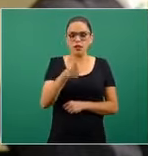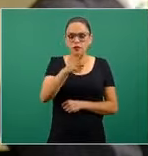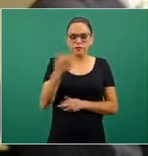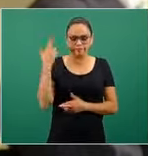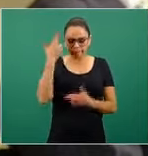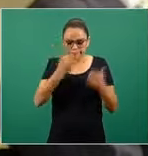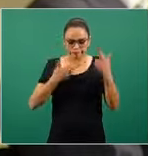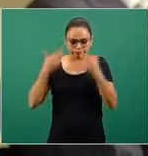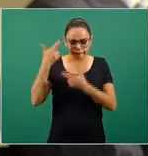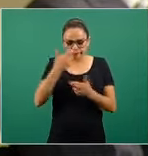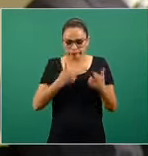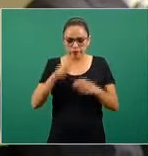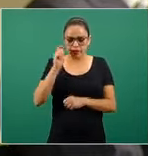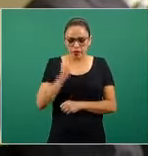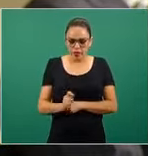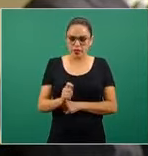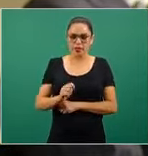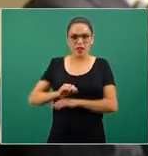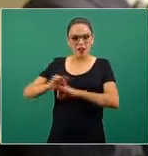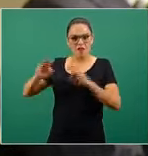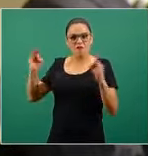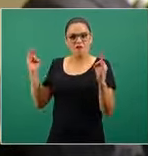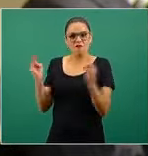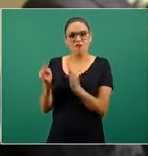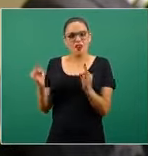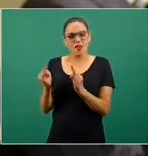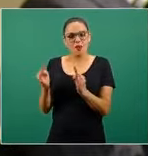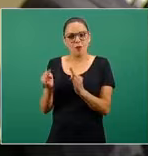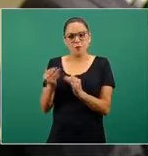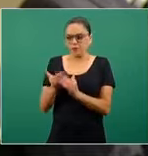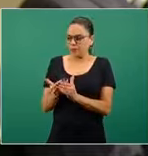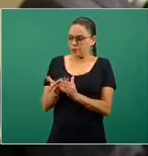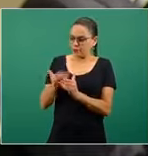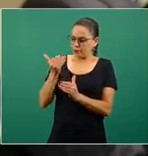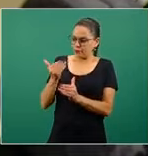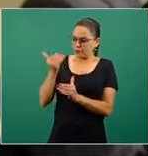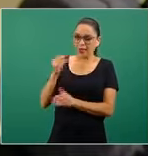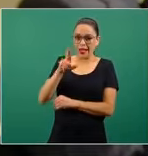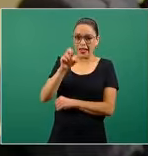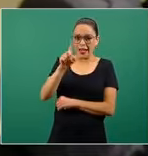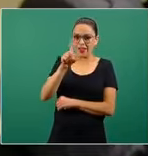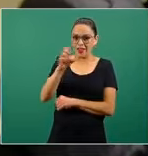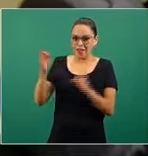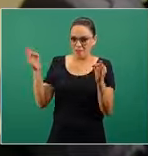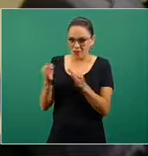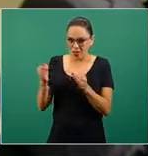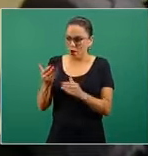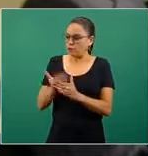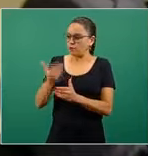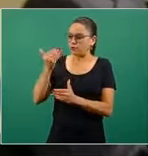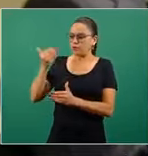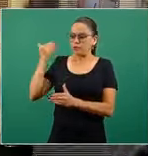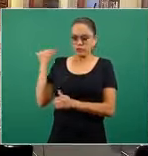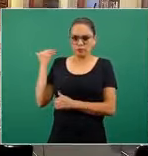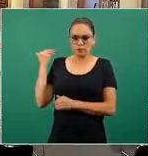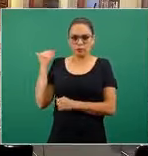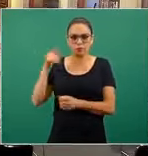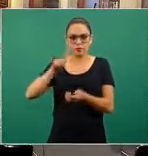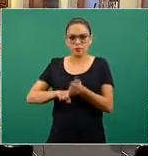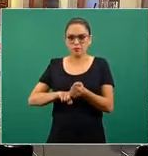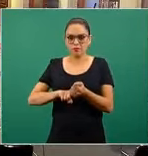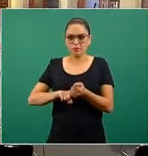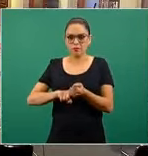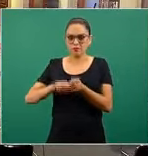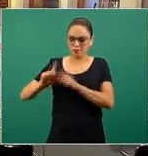frío. La red de frío que les dejaron en pasadas administraciones, de acuerdo a lo que nos comentaba, no era una red de frío